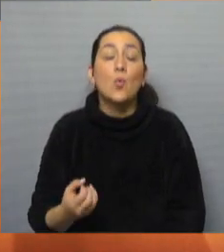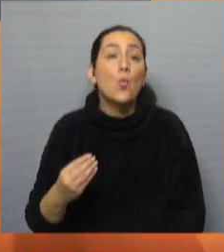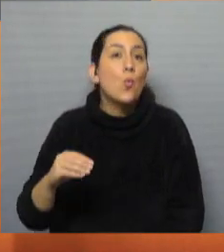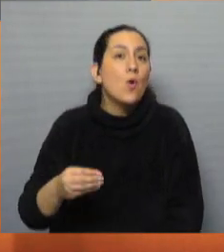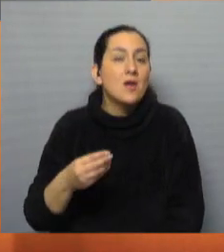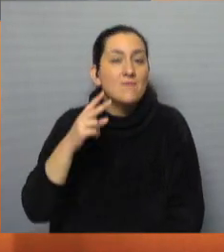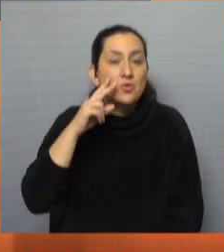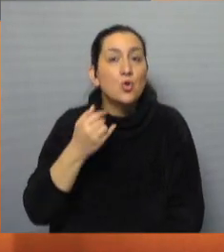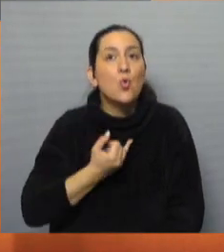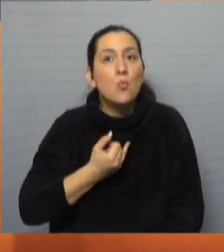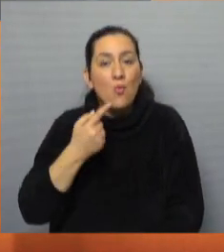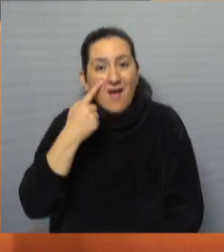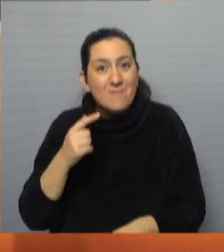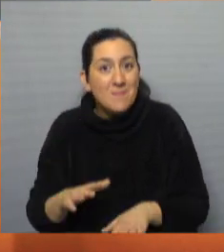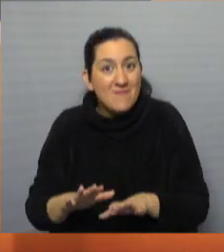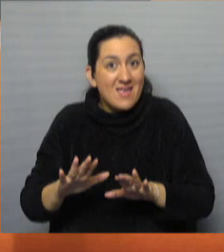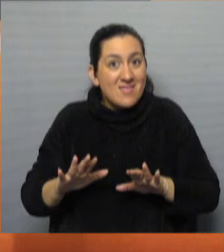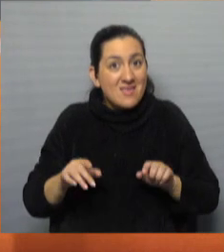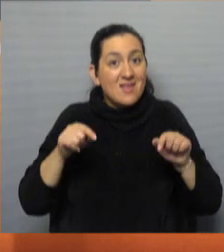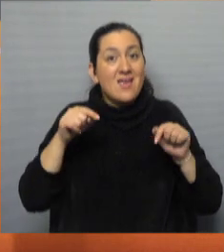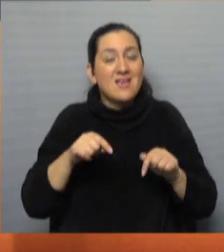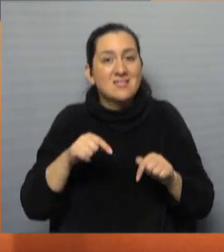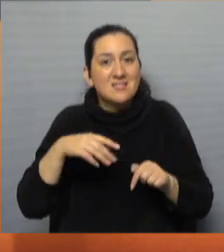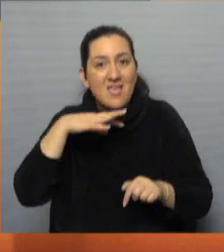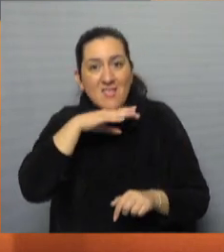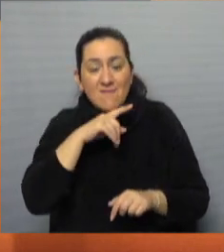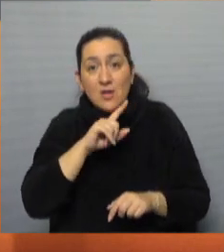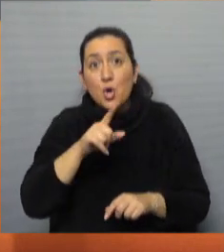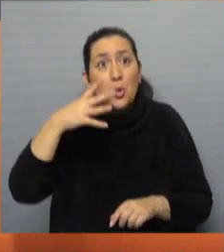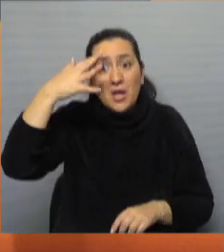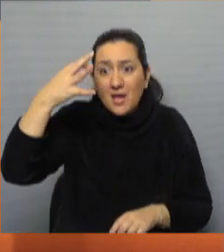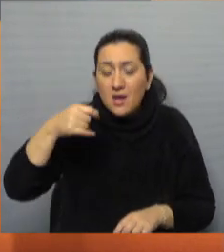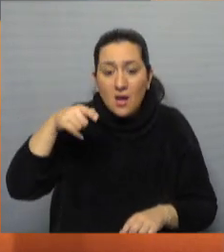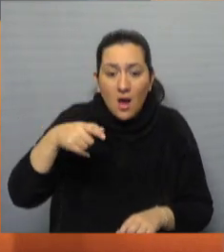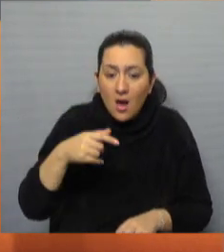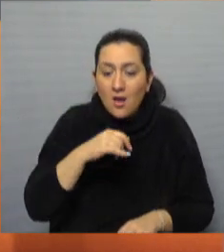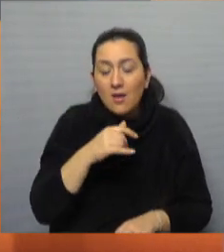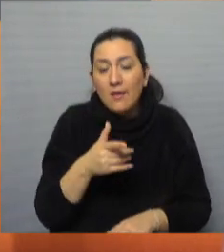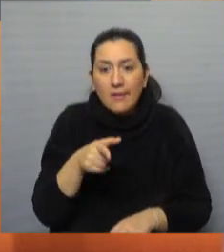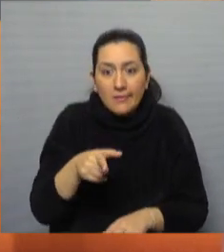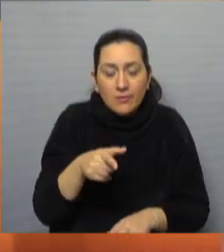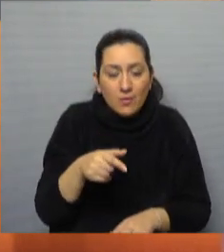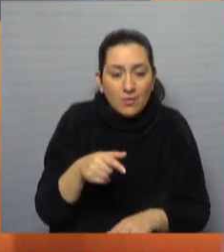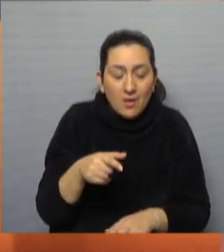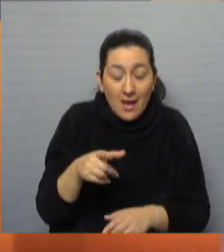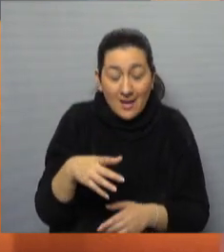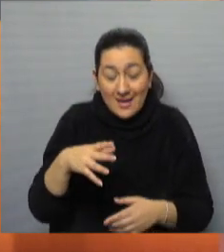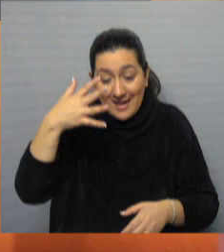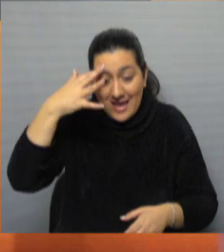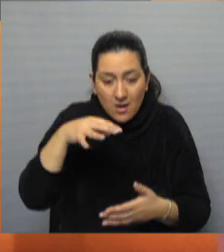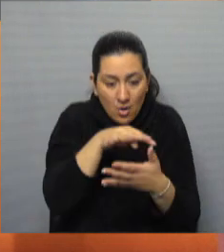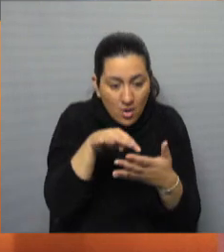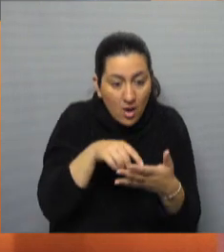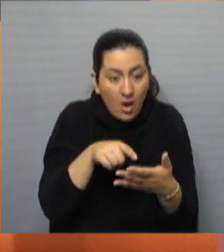bueno como poder evitar justamente este tipo de estafas en no caer en aquello del cuento del tío pero aggiornado y sumado a la